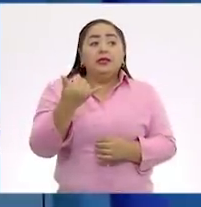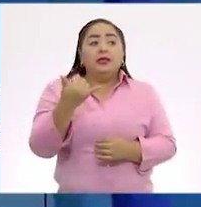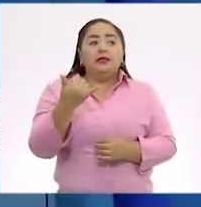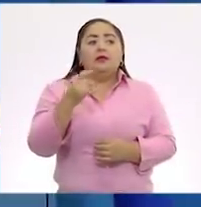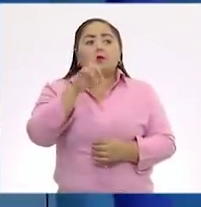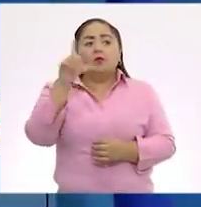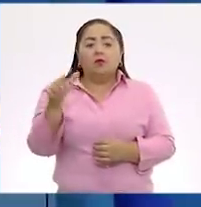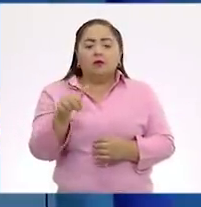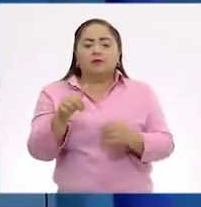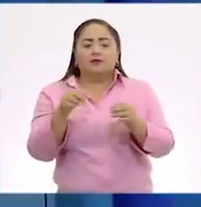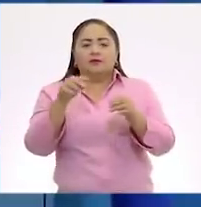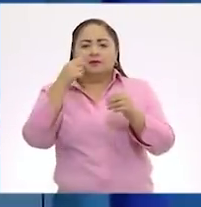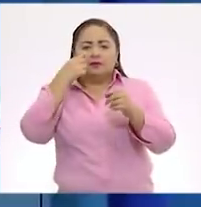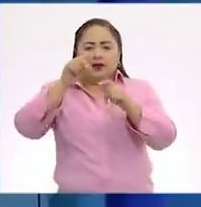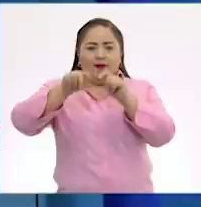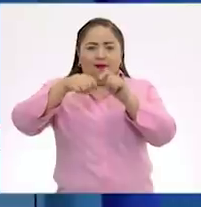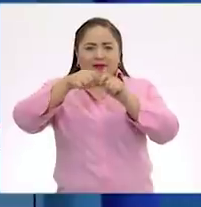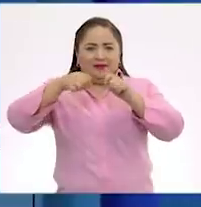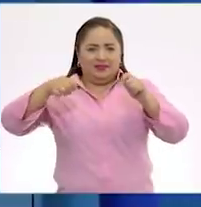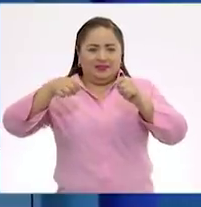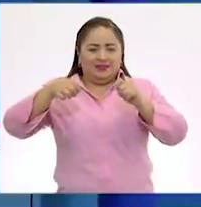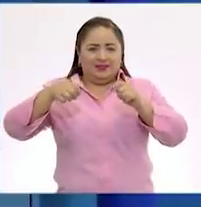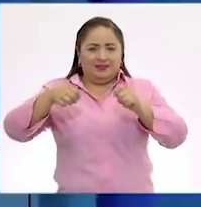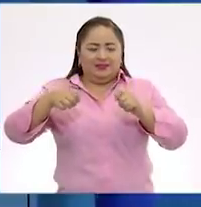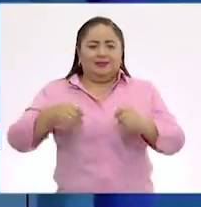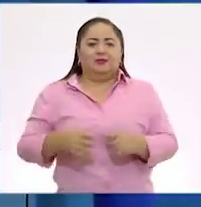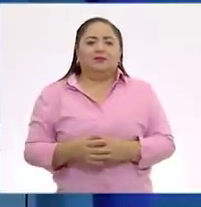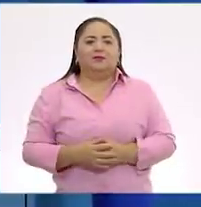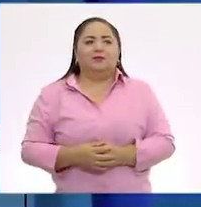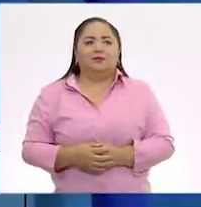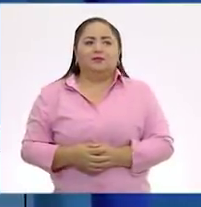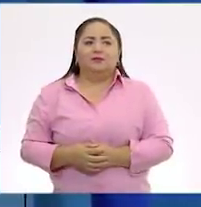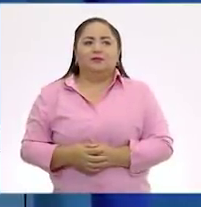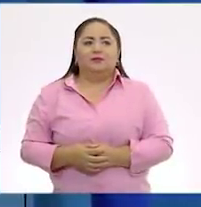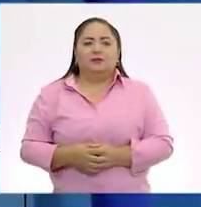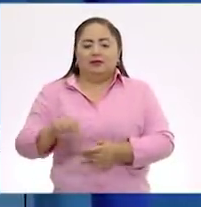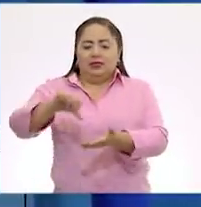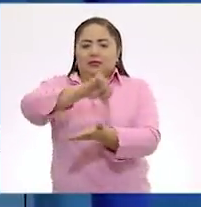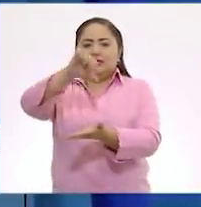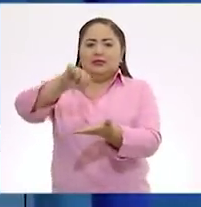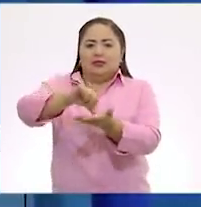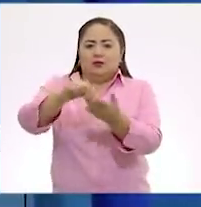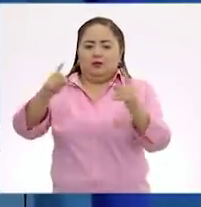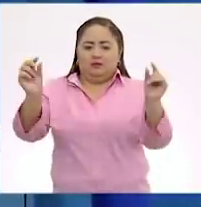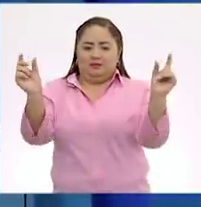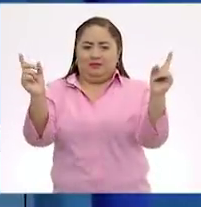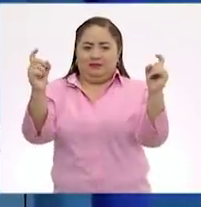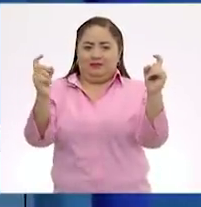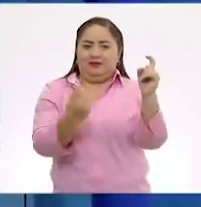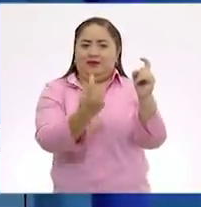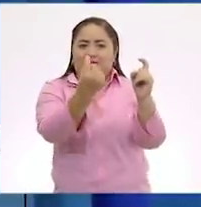a amarrarlo justo en el centro.